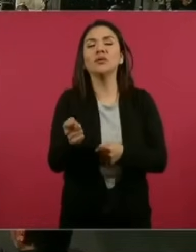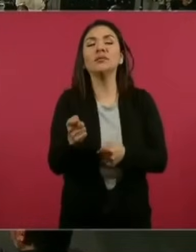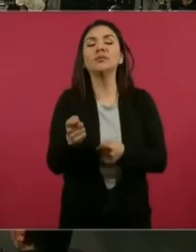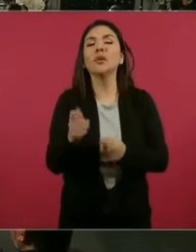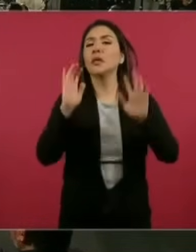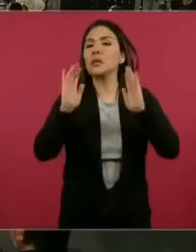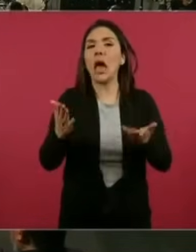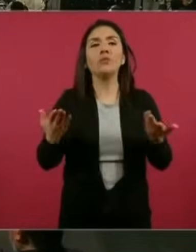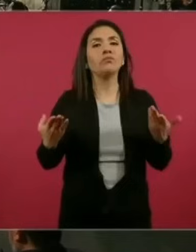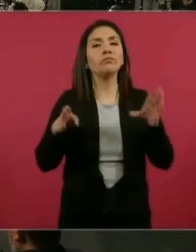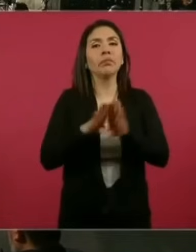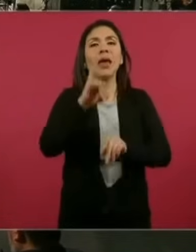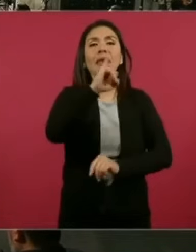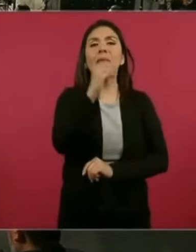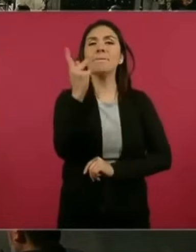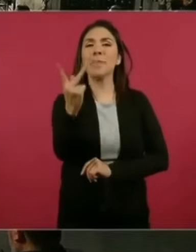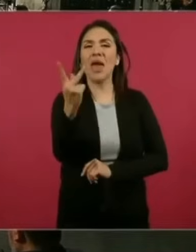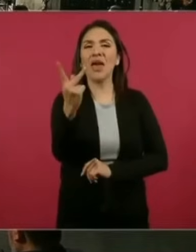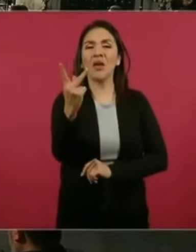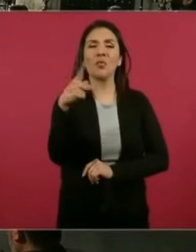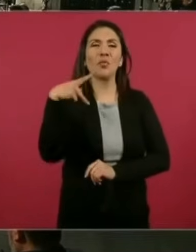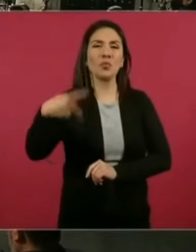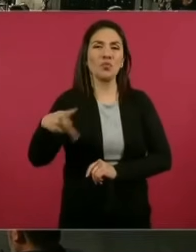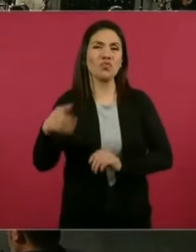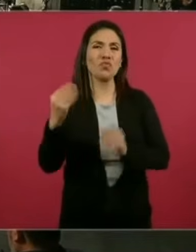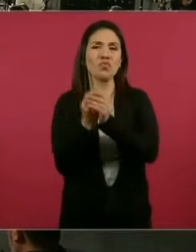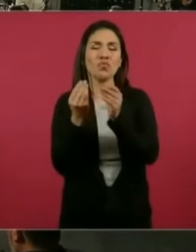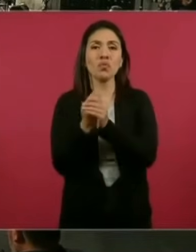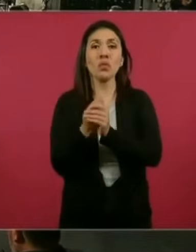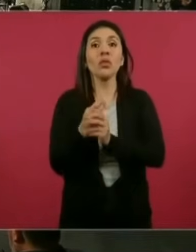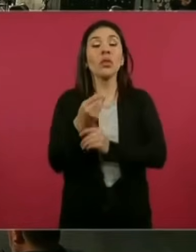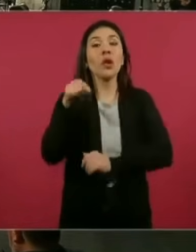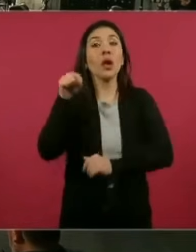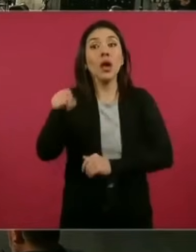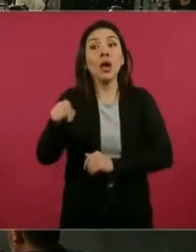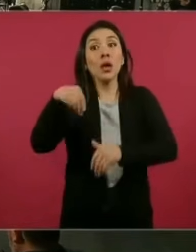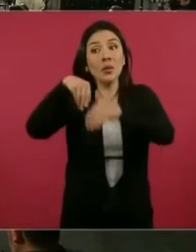que cerramos todas las IPs de donde no se consulta ese